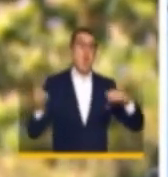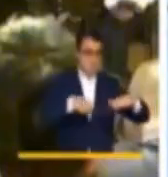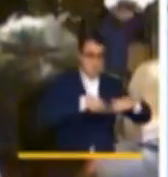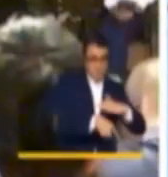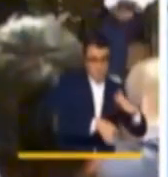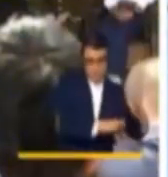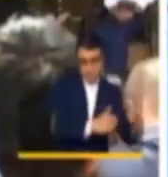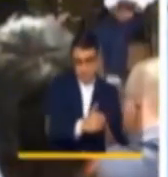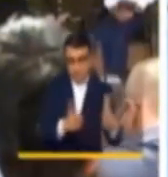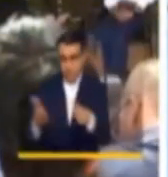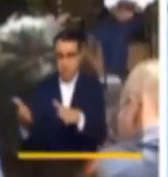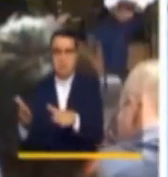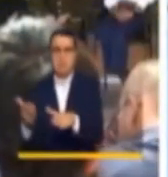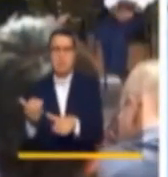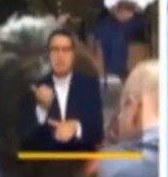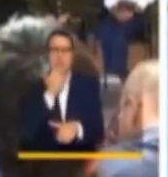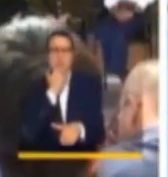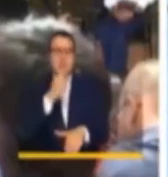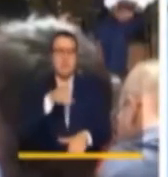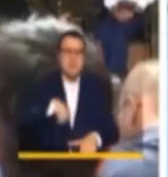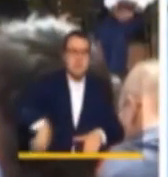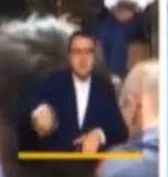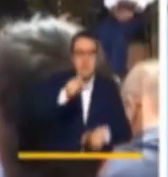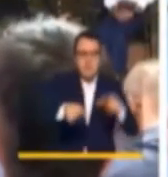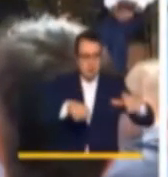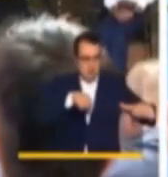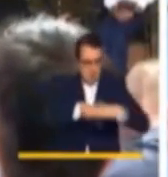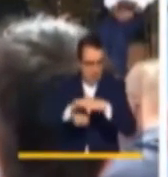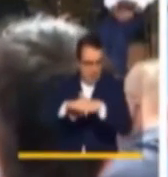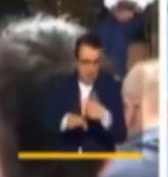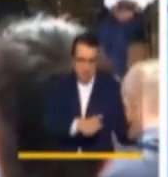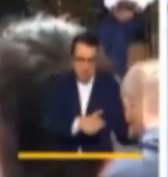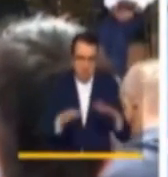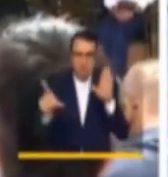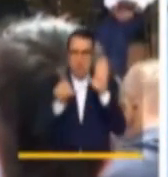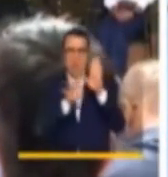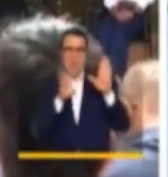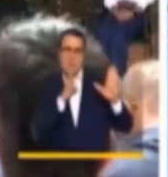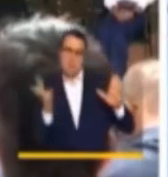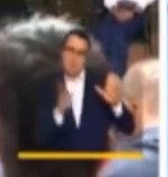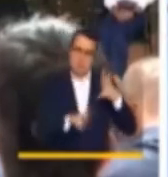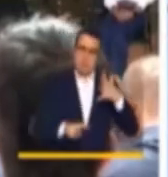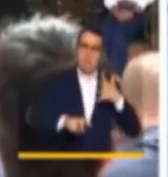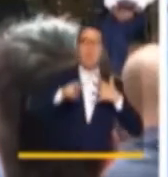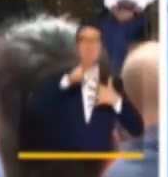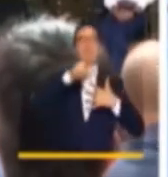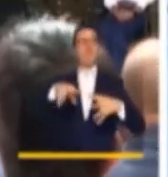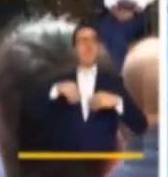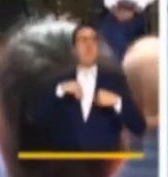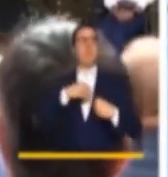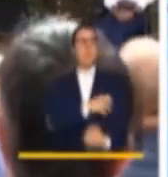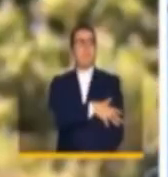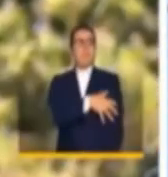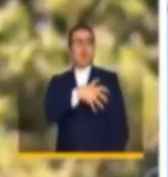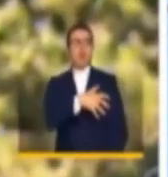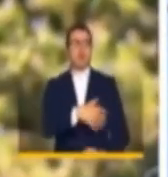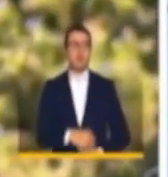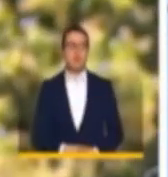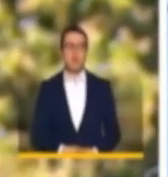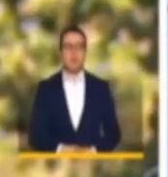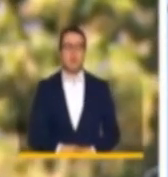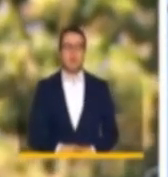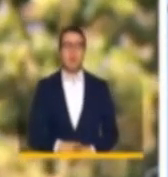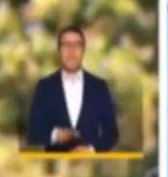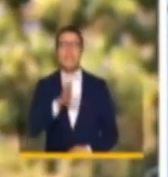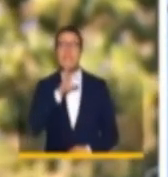América Latina. Y no le vamos a echar la culpa ahora a los Estados Unidos, por eso, no. El eje del